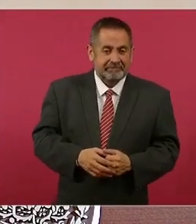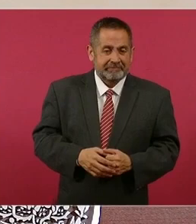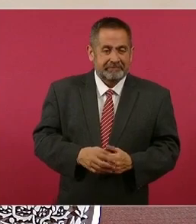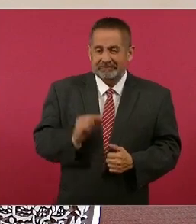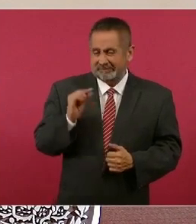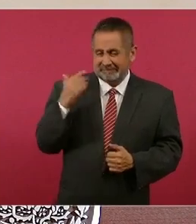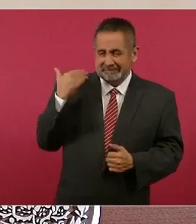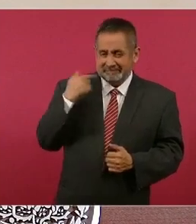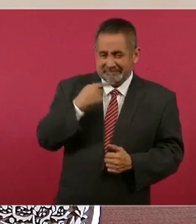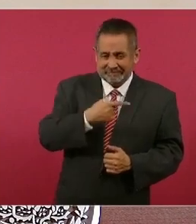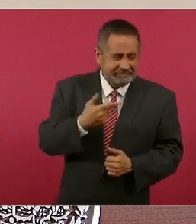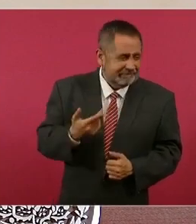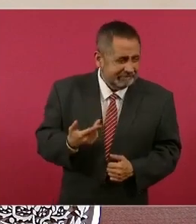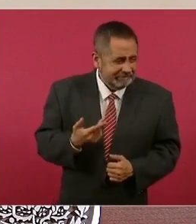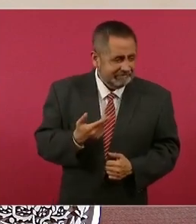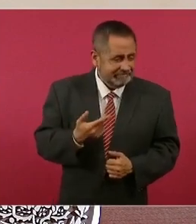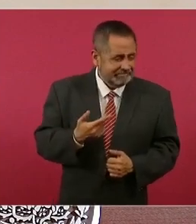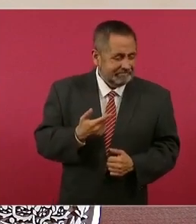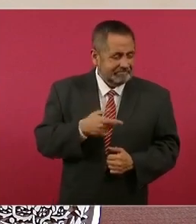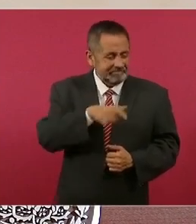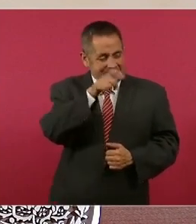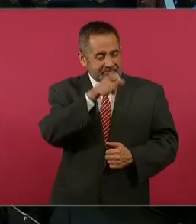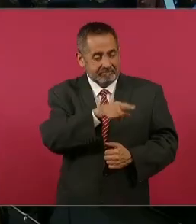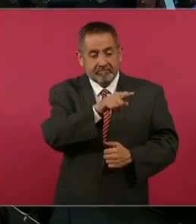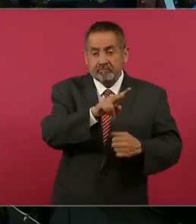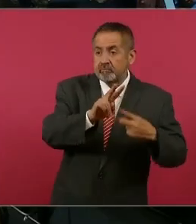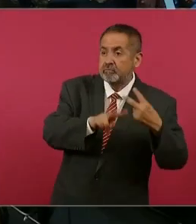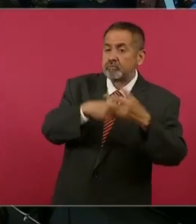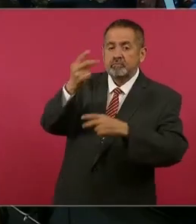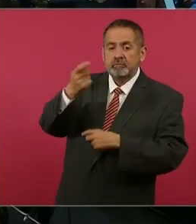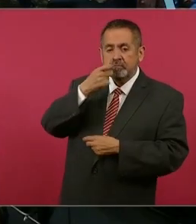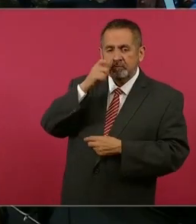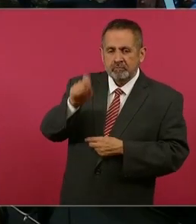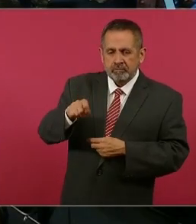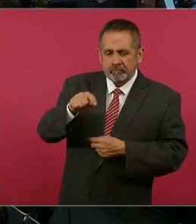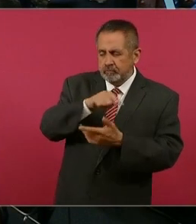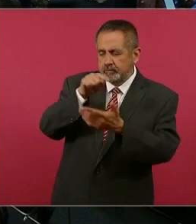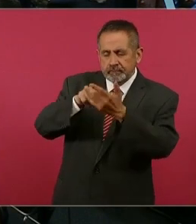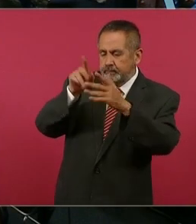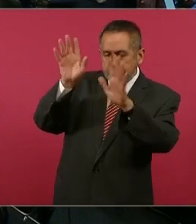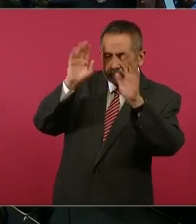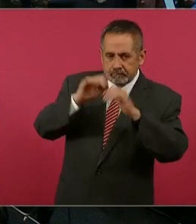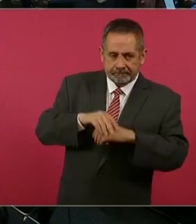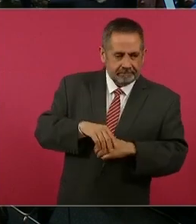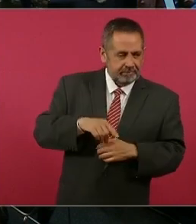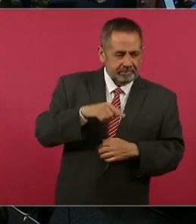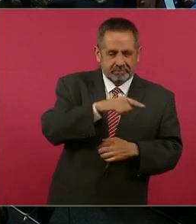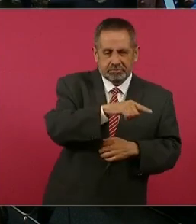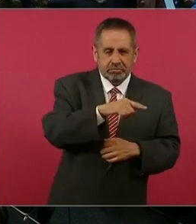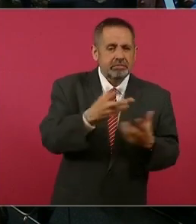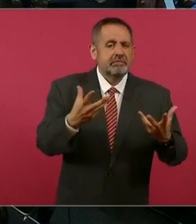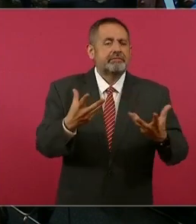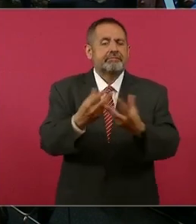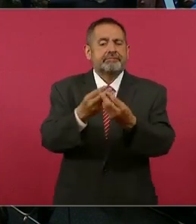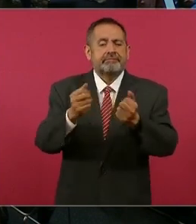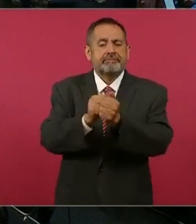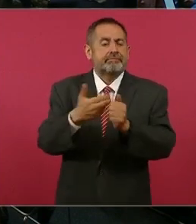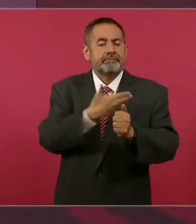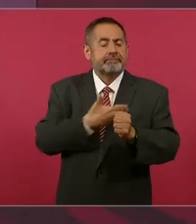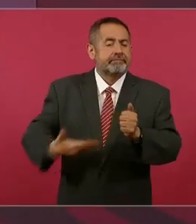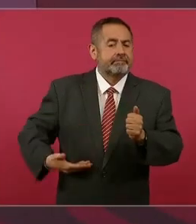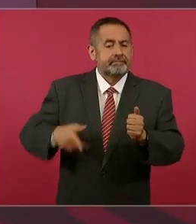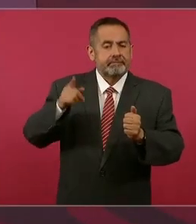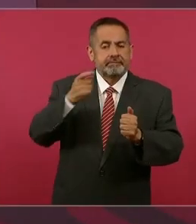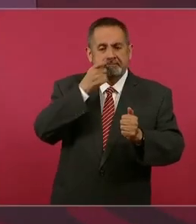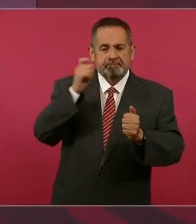días recientes, en Ucrania, en algún lugar que se reúne con el